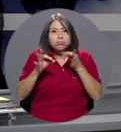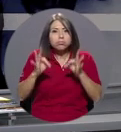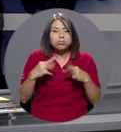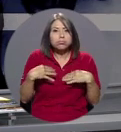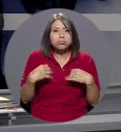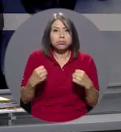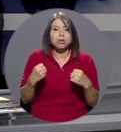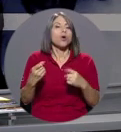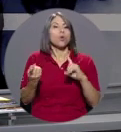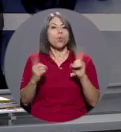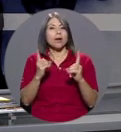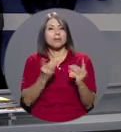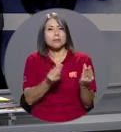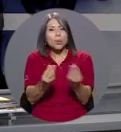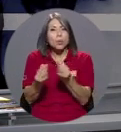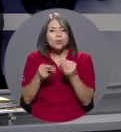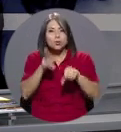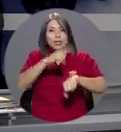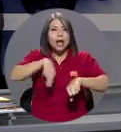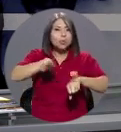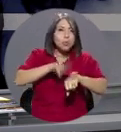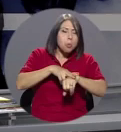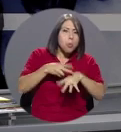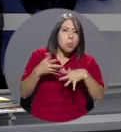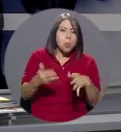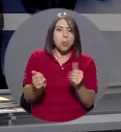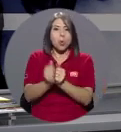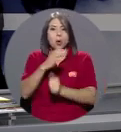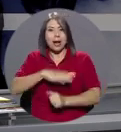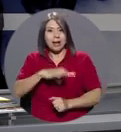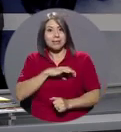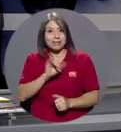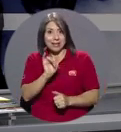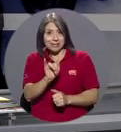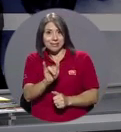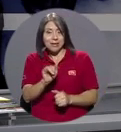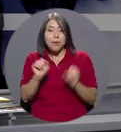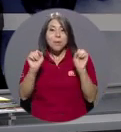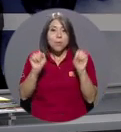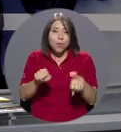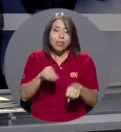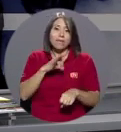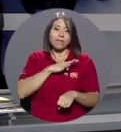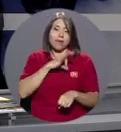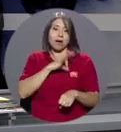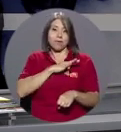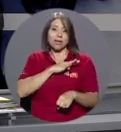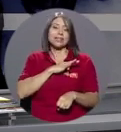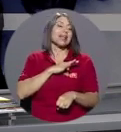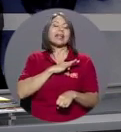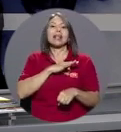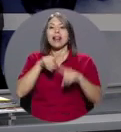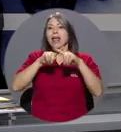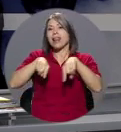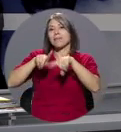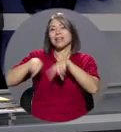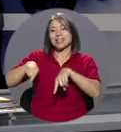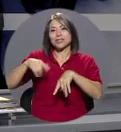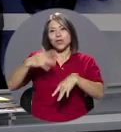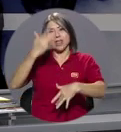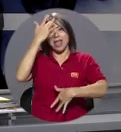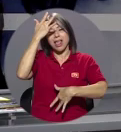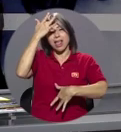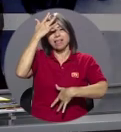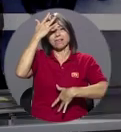productos, por ejemplo, naturales, orgánicos o con ciertas características de ese tipo, que puedan favorecer la eliminación